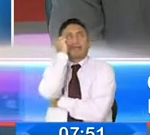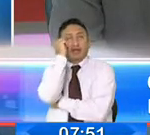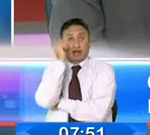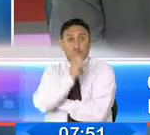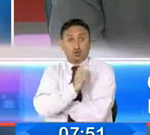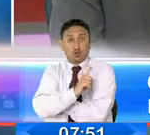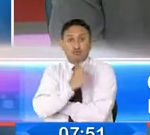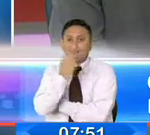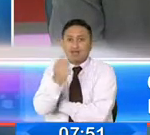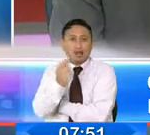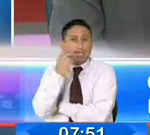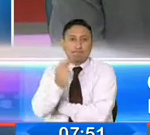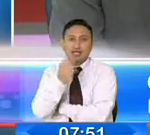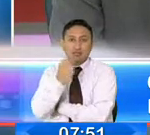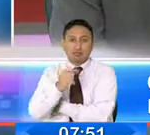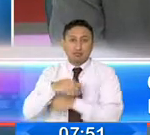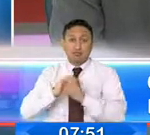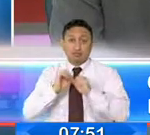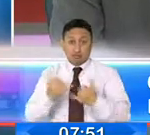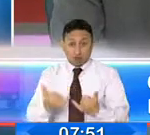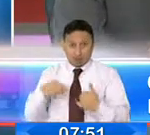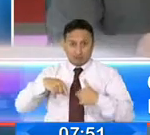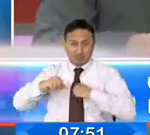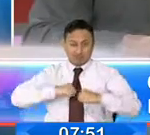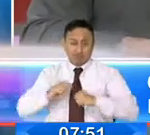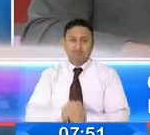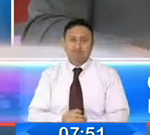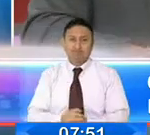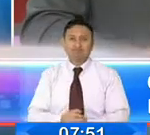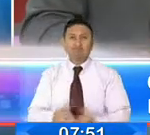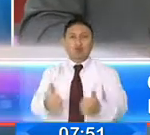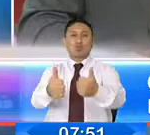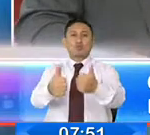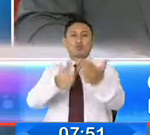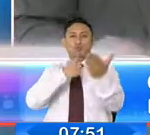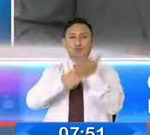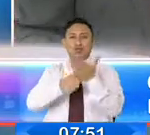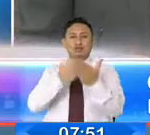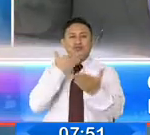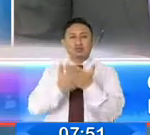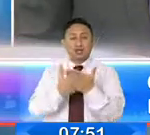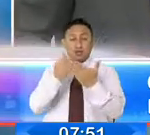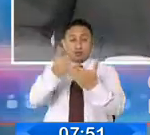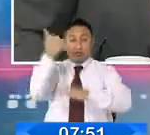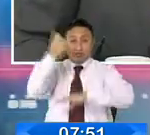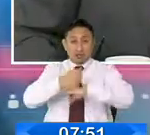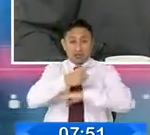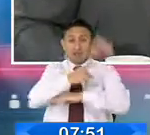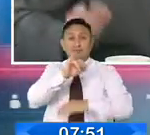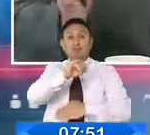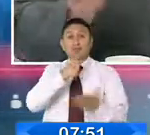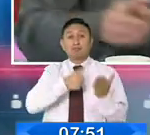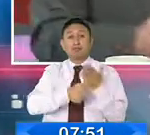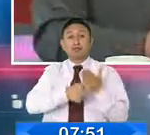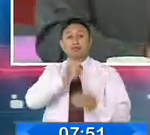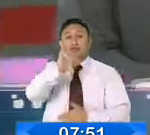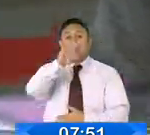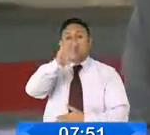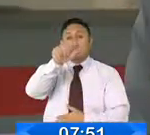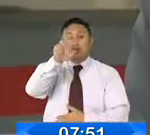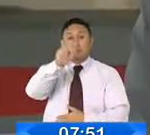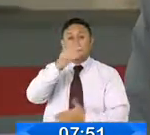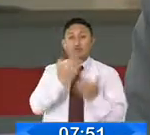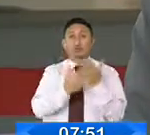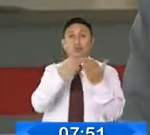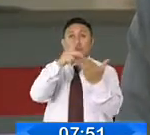para actuar. Y en ese sentido estamos trabajando. Gracias. Enhorabuena, ministro. Gracias. Un día al ministro Iván Ontaneda nos habló de este nuevo